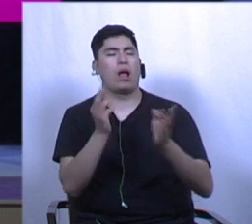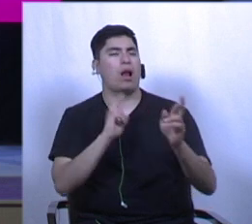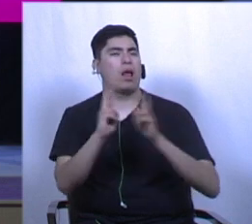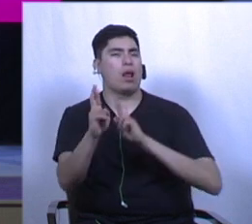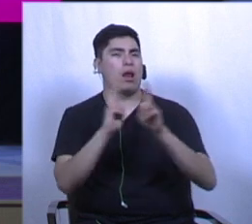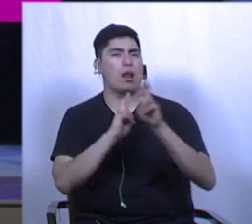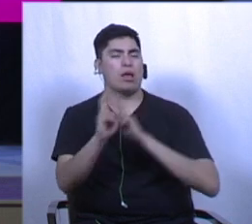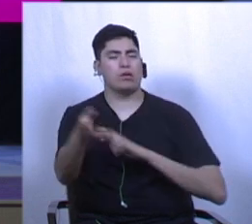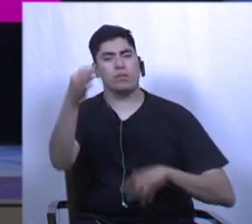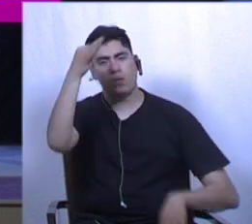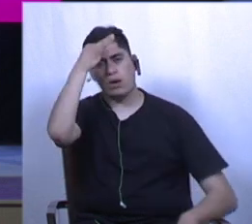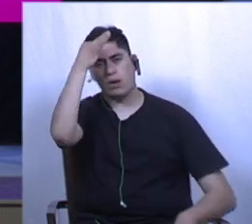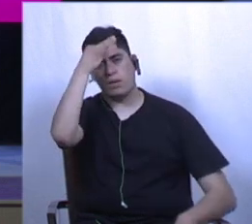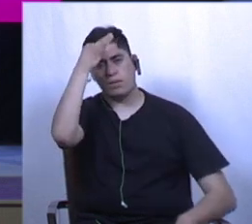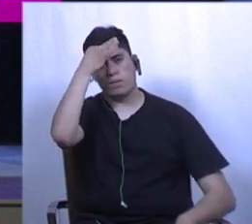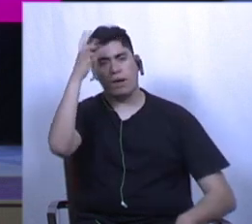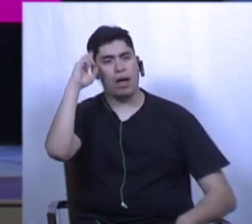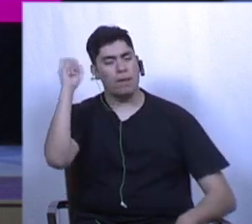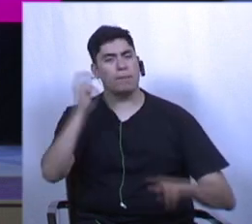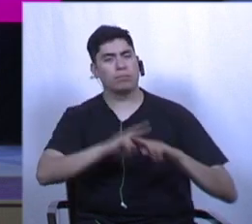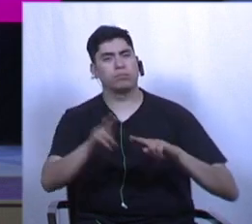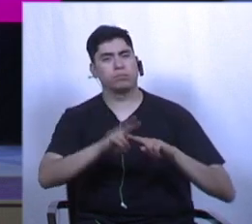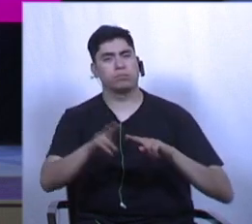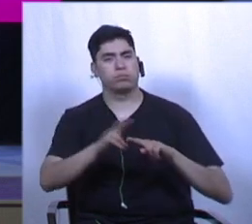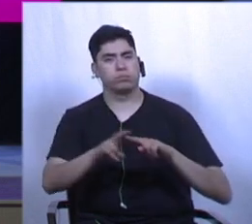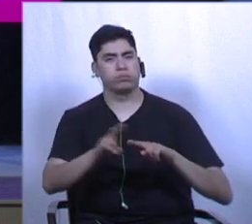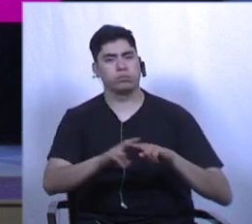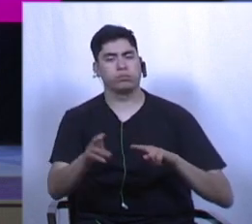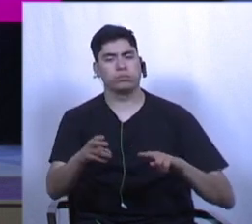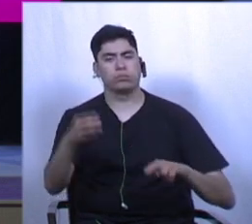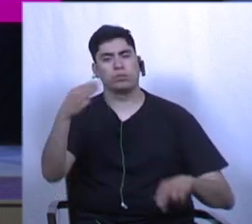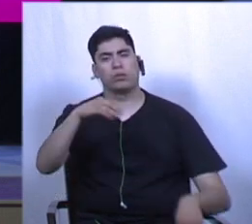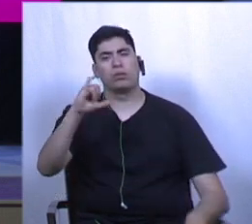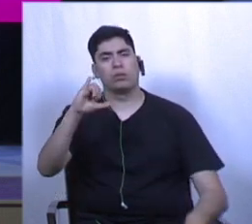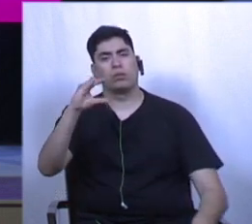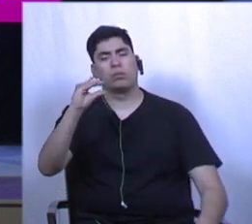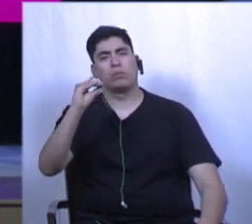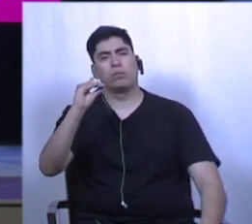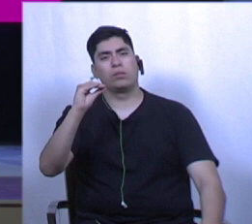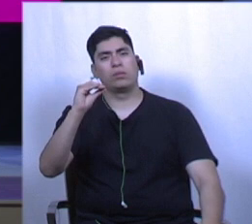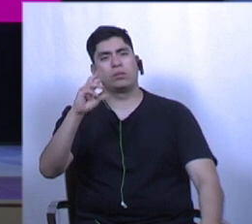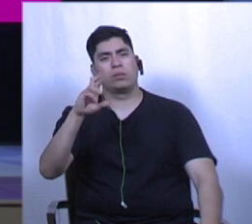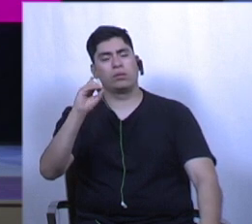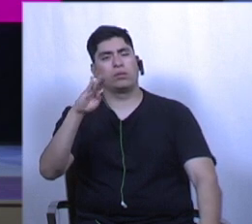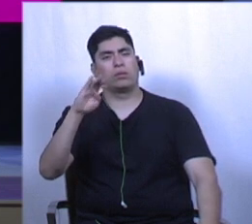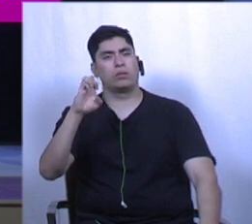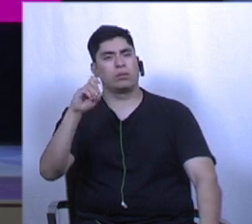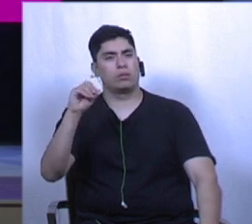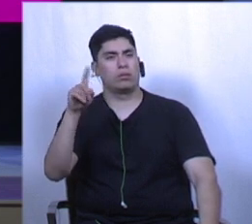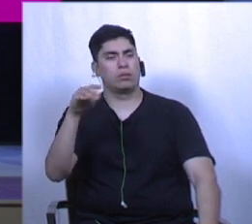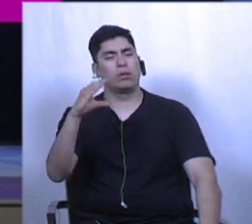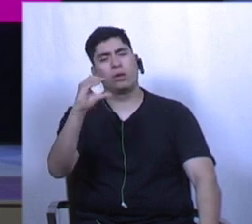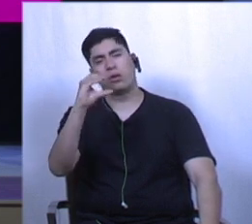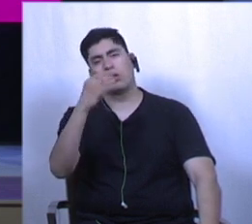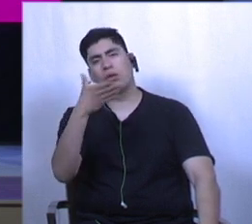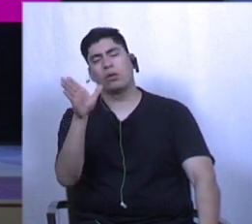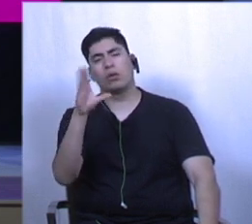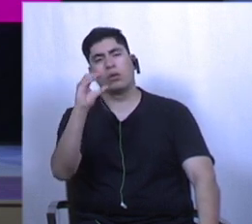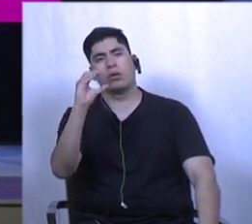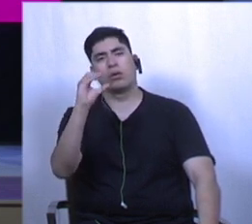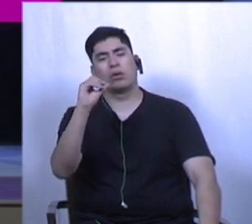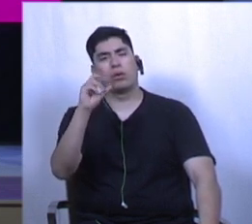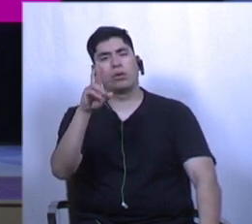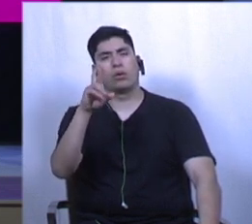en distintos lugares, para ser capaces de utilizar los microbios del mundo para realmente curar estas enfermedades crónicas, que incluso en